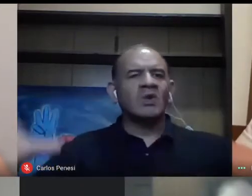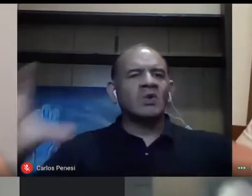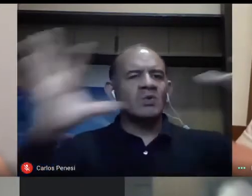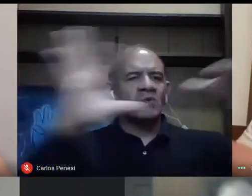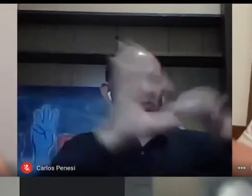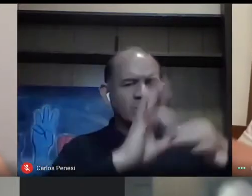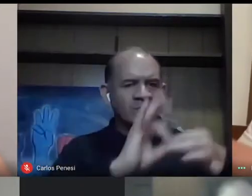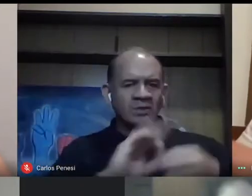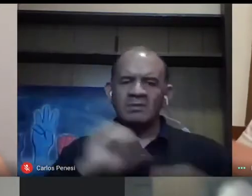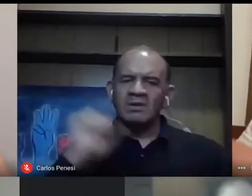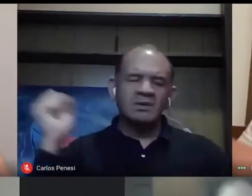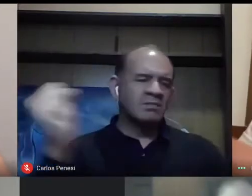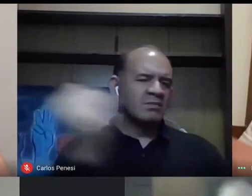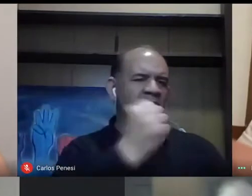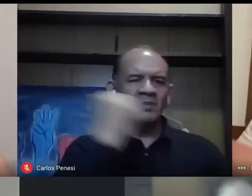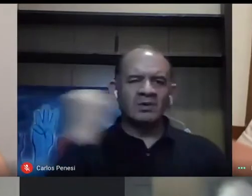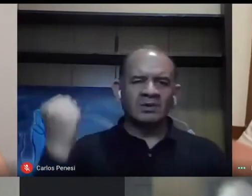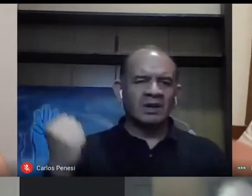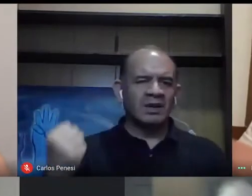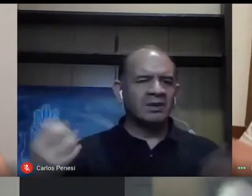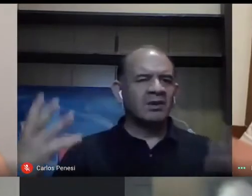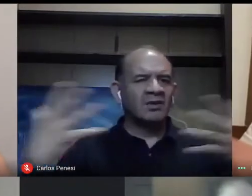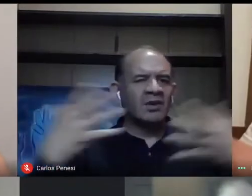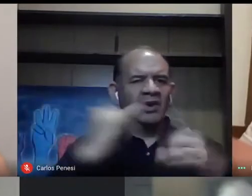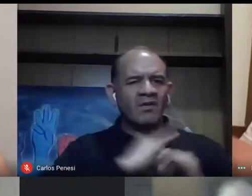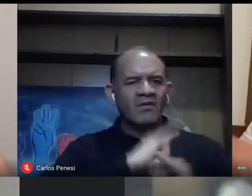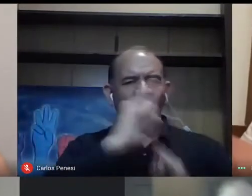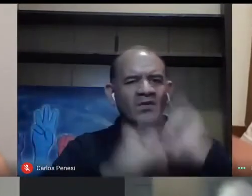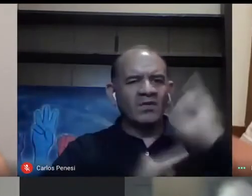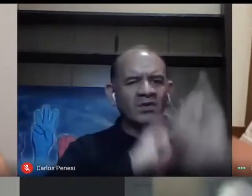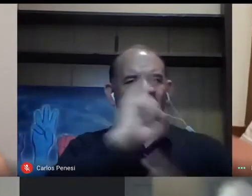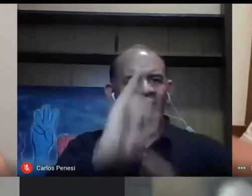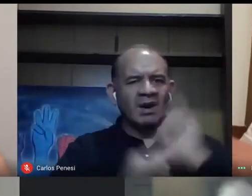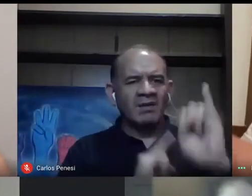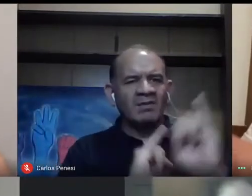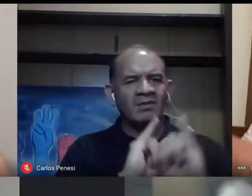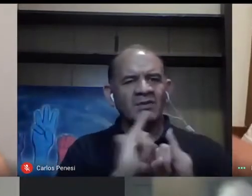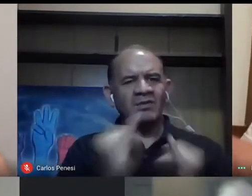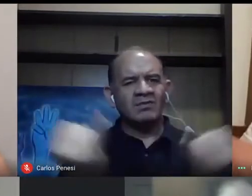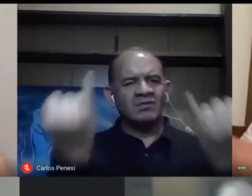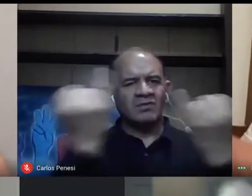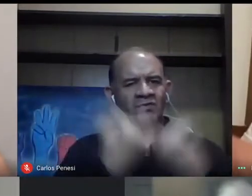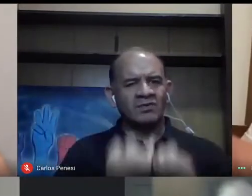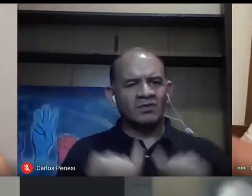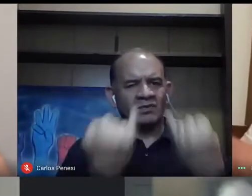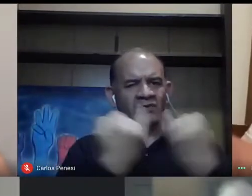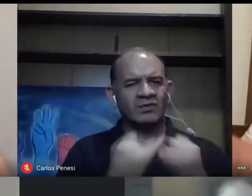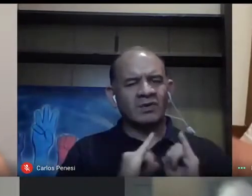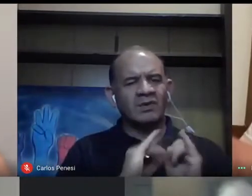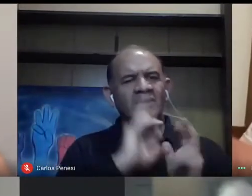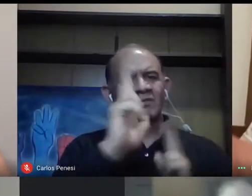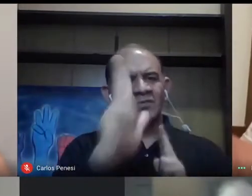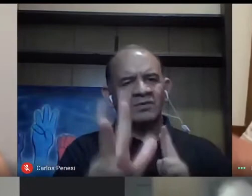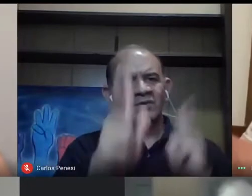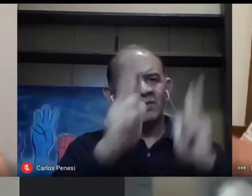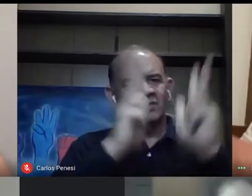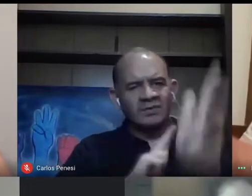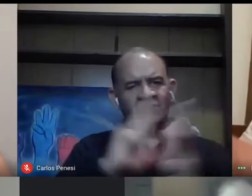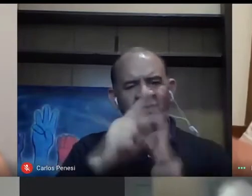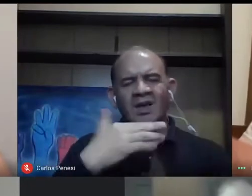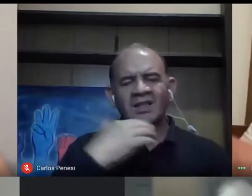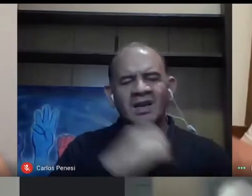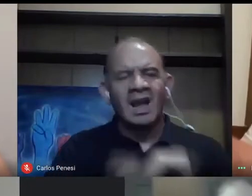construir, la red justamente de información. Si la Biblioteca Nacional va a trabajar con las bibliotecas públicas, justamente tenemos que llevar a las bibliotecas públicas no